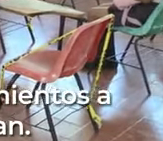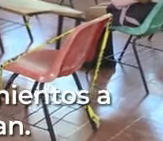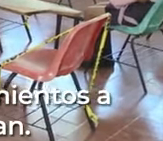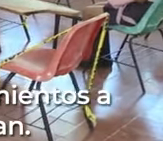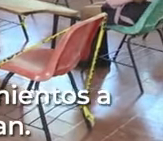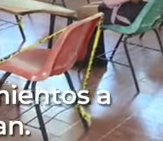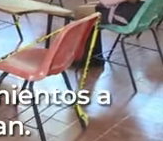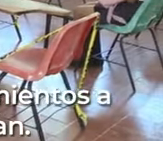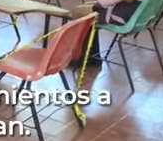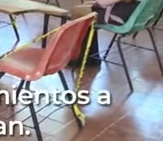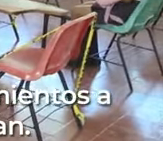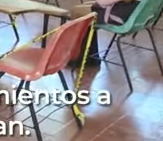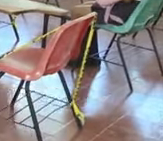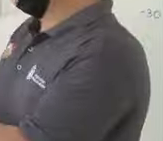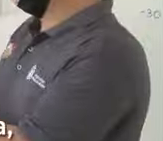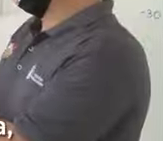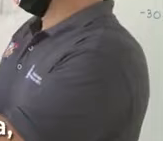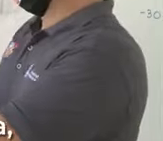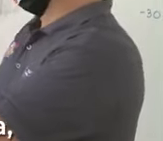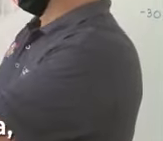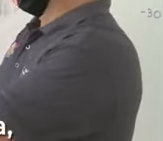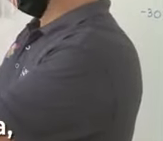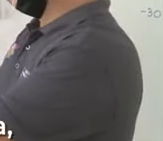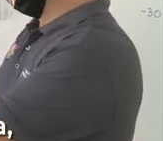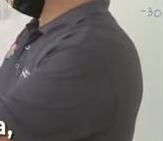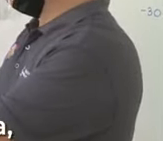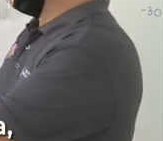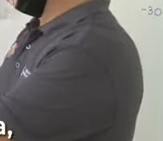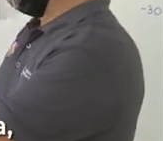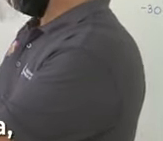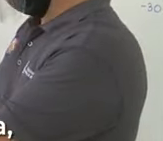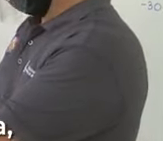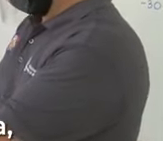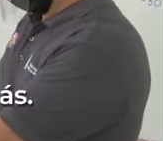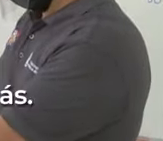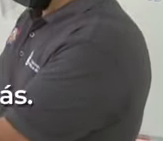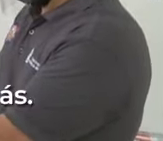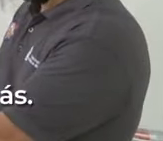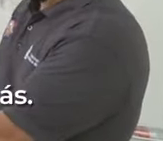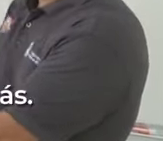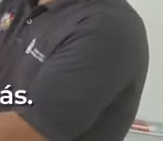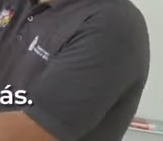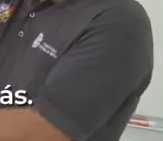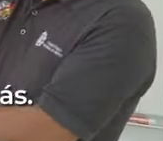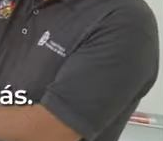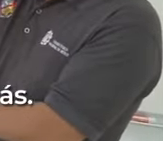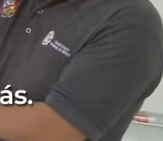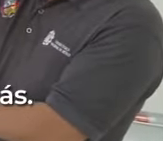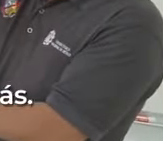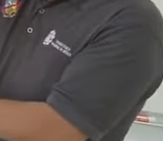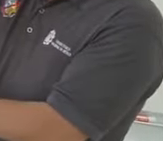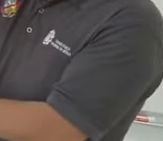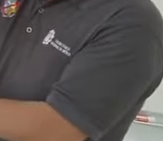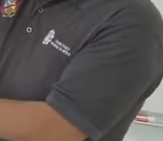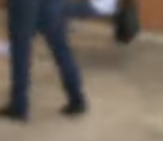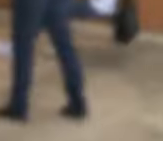conocimientos estudiantes que lo requieran. Recuerda que el tiempo para abrazarnos se acerca, solo esperemos un poco más.